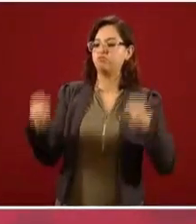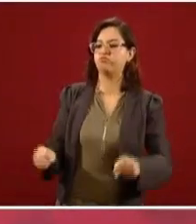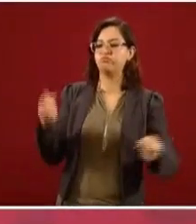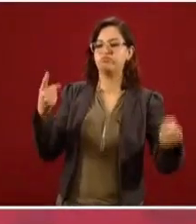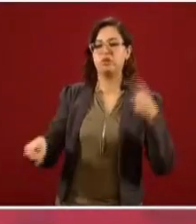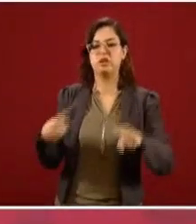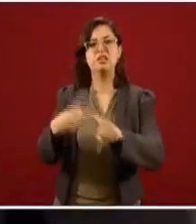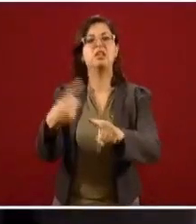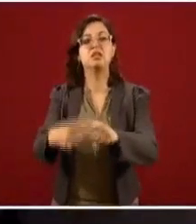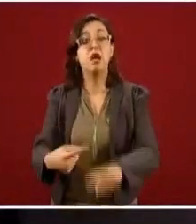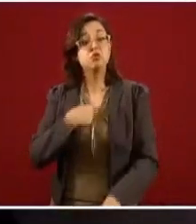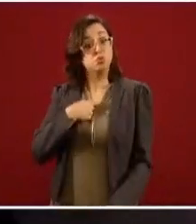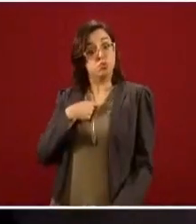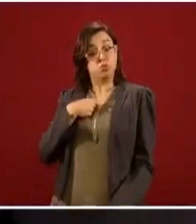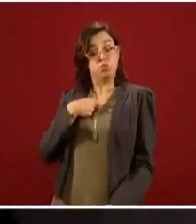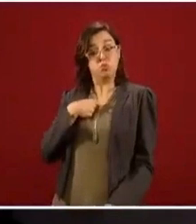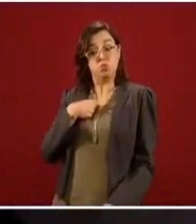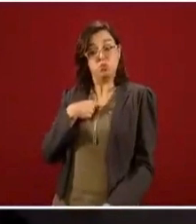era yo.